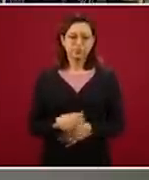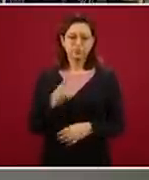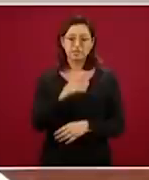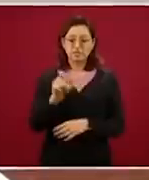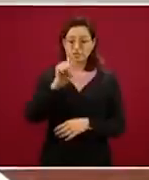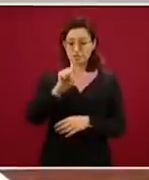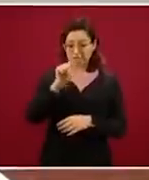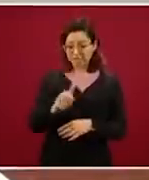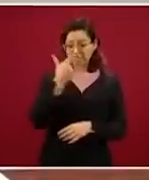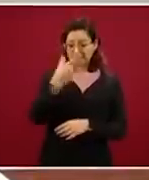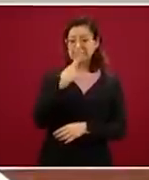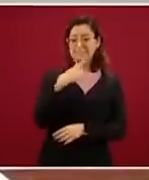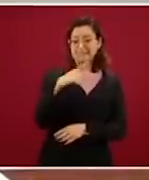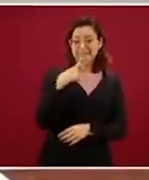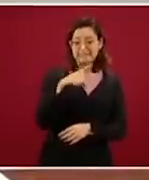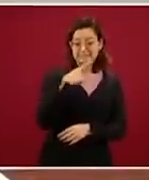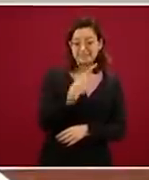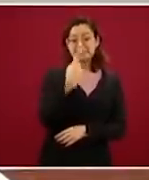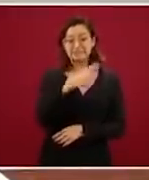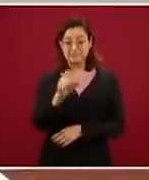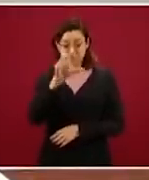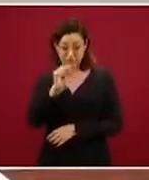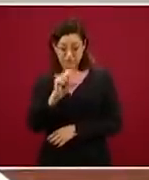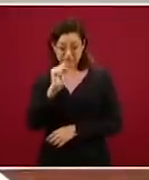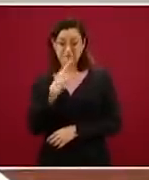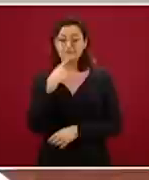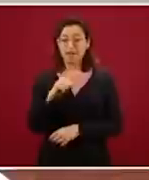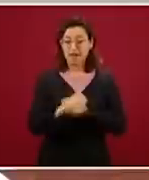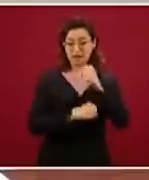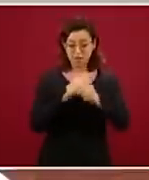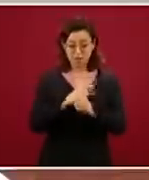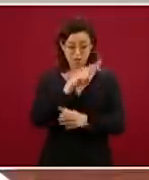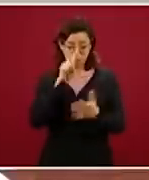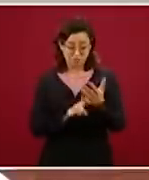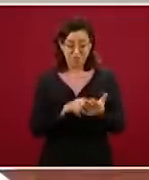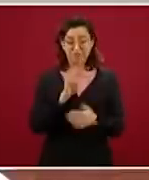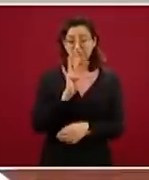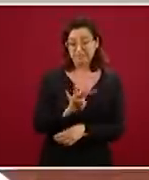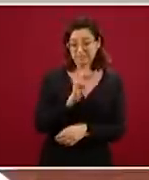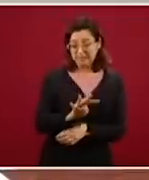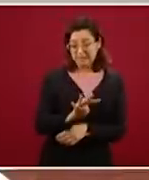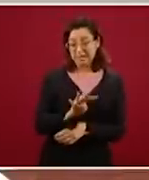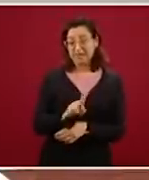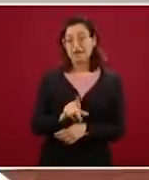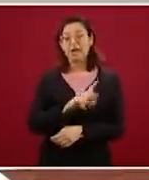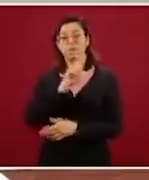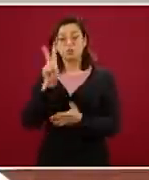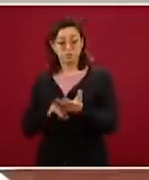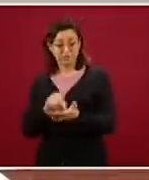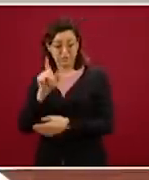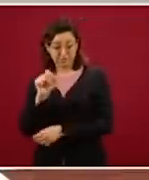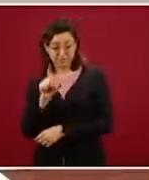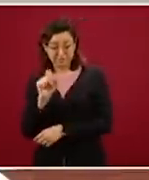177 casos mencionados, 160 denuncias de 2019 y 17 en